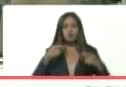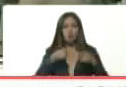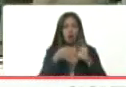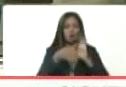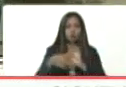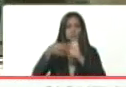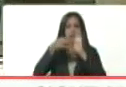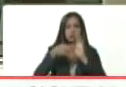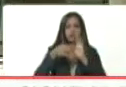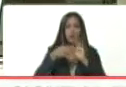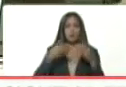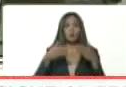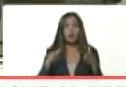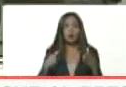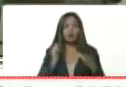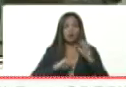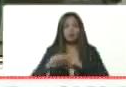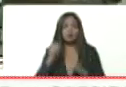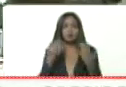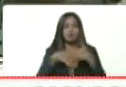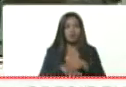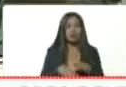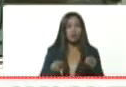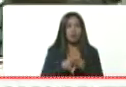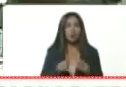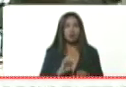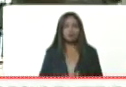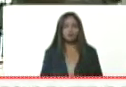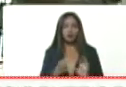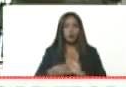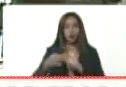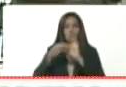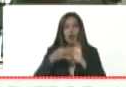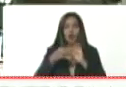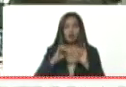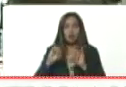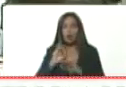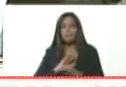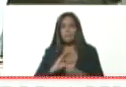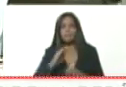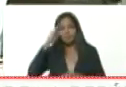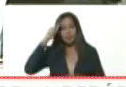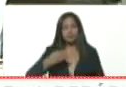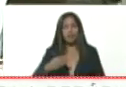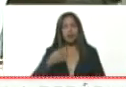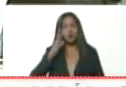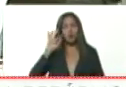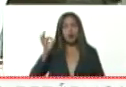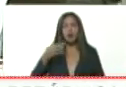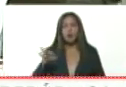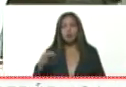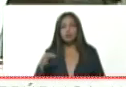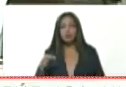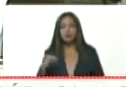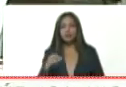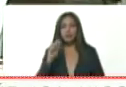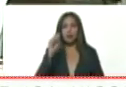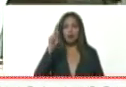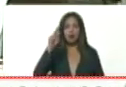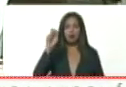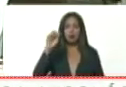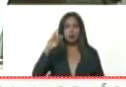las unidades populares de defensa integral a la unión cívico-militar guarenas guatire y araira este eje